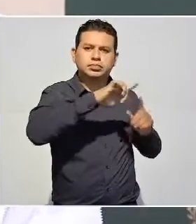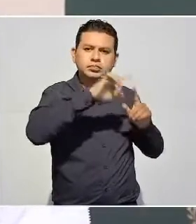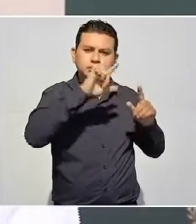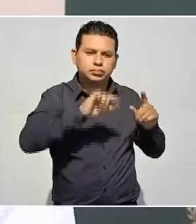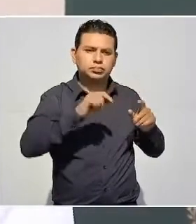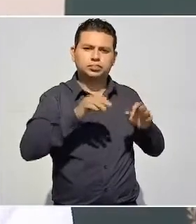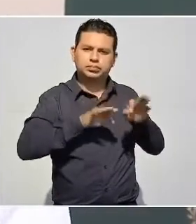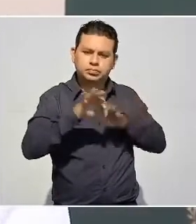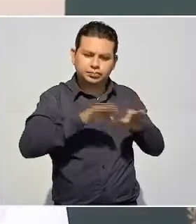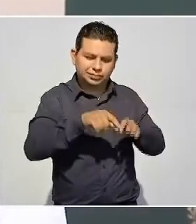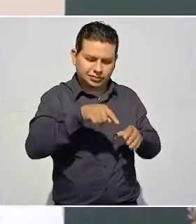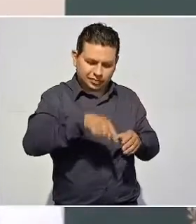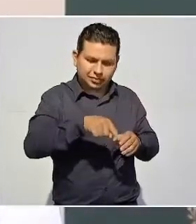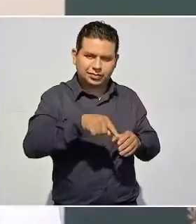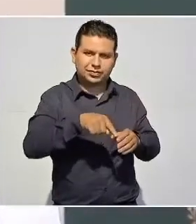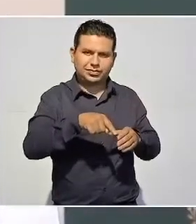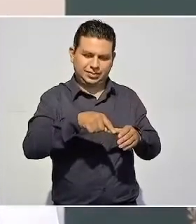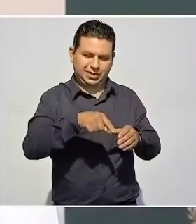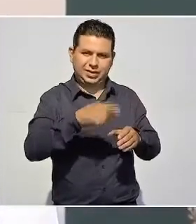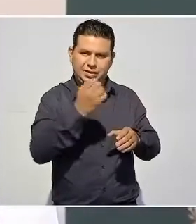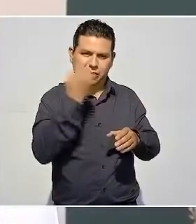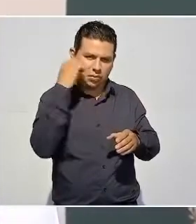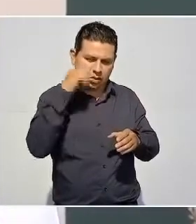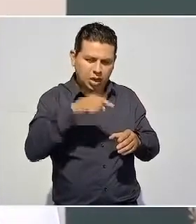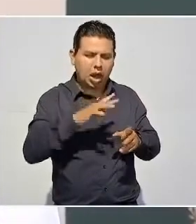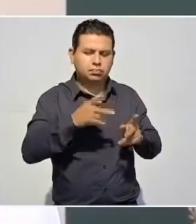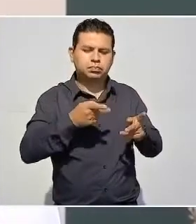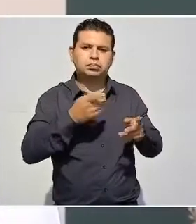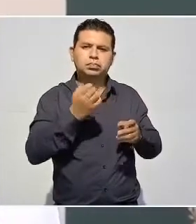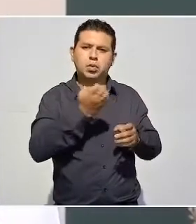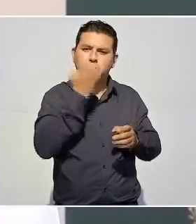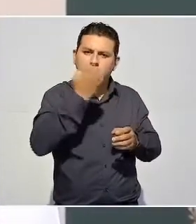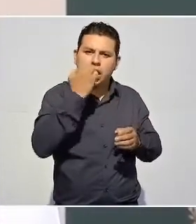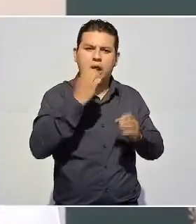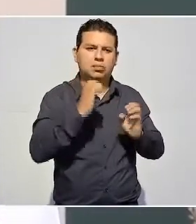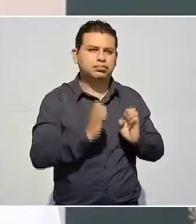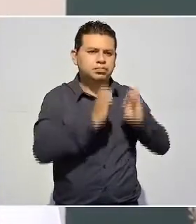duplicó el número de escuelas en la entidad,